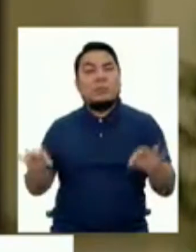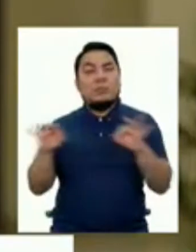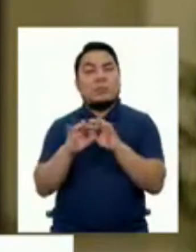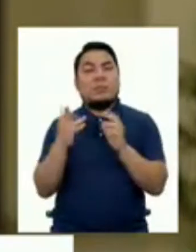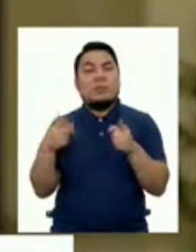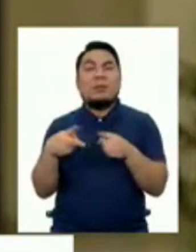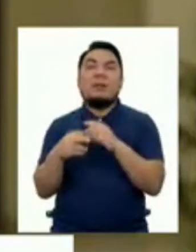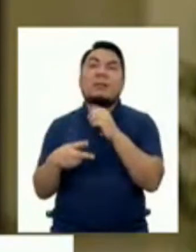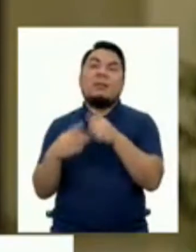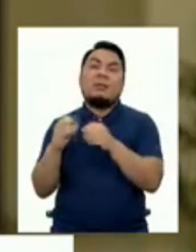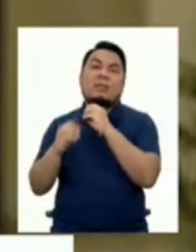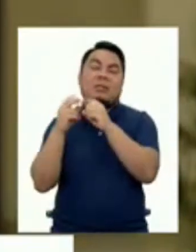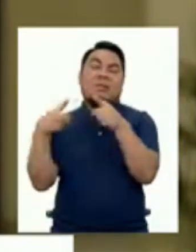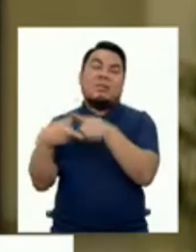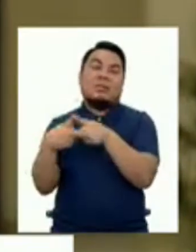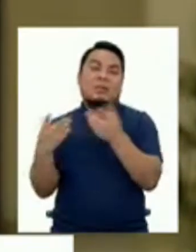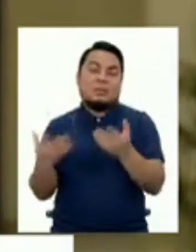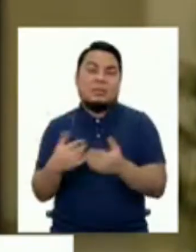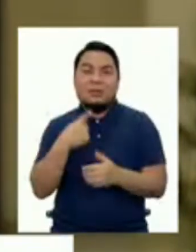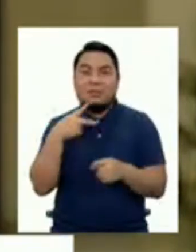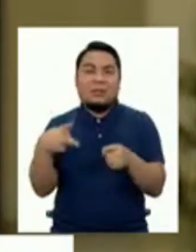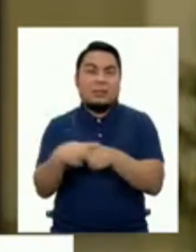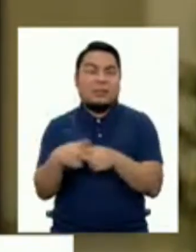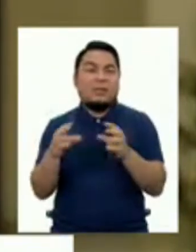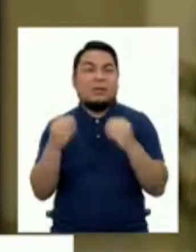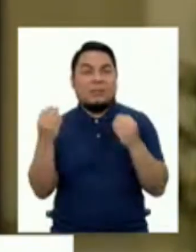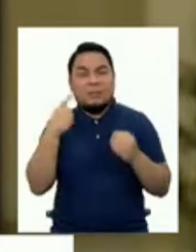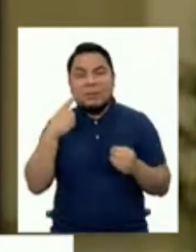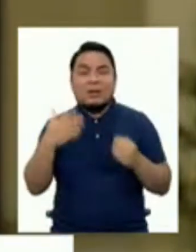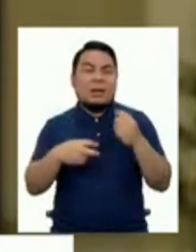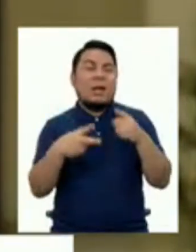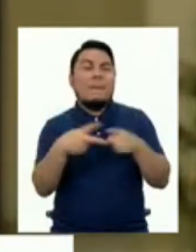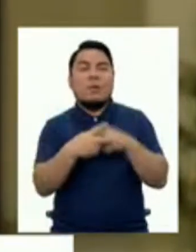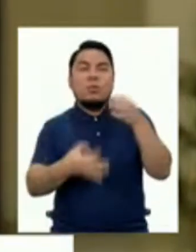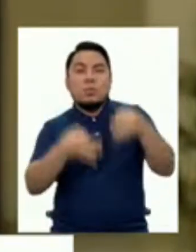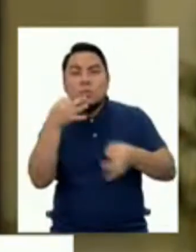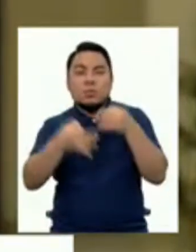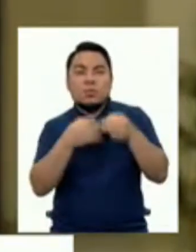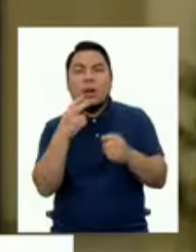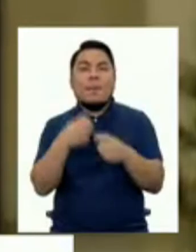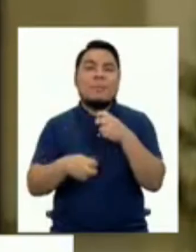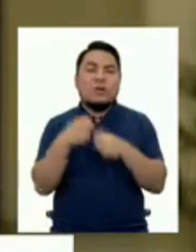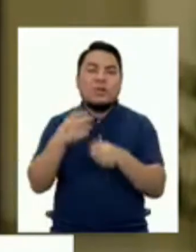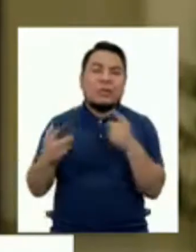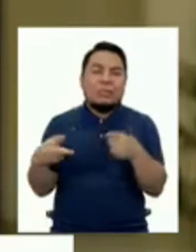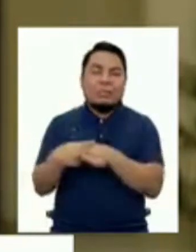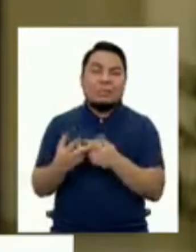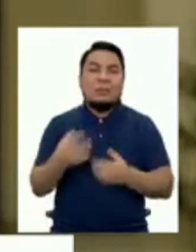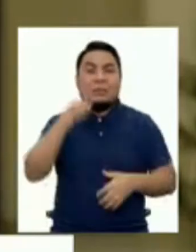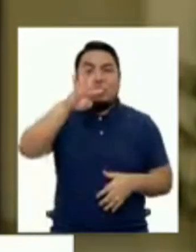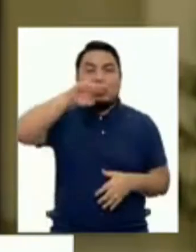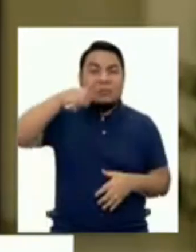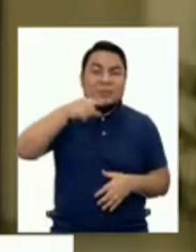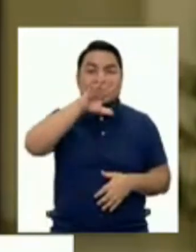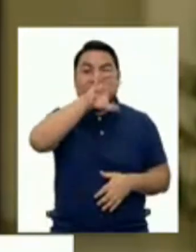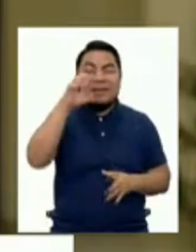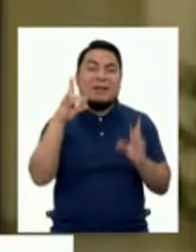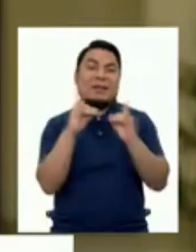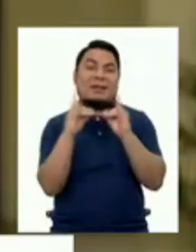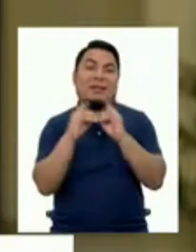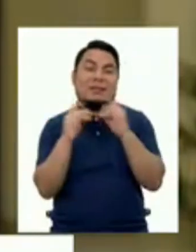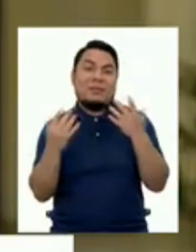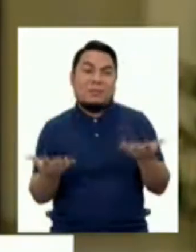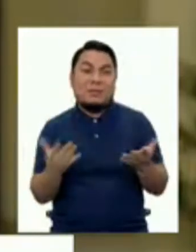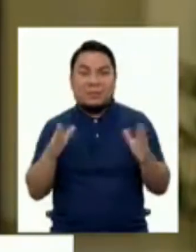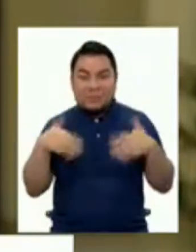están en construcción, pero que están detenidos por arbitraje o un problema judicial. Imagínense 4.500 camas